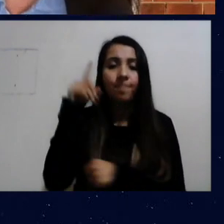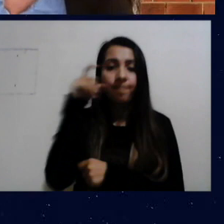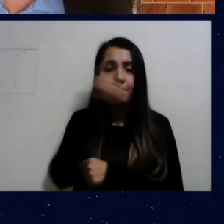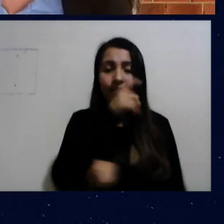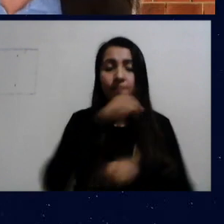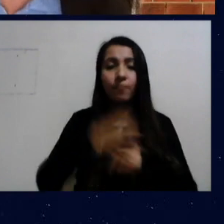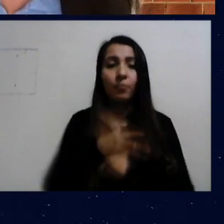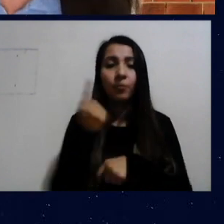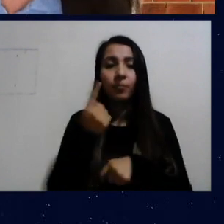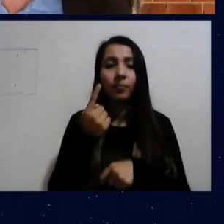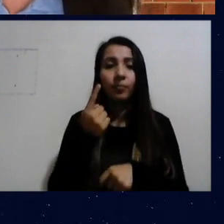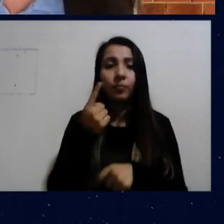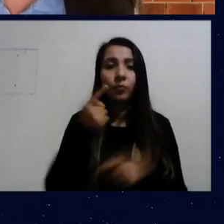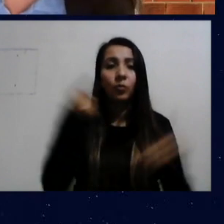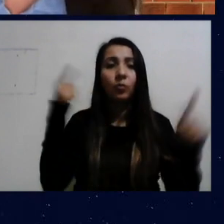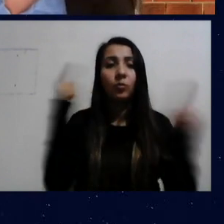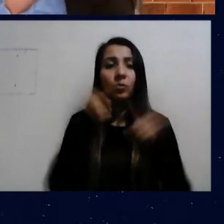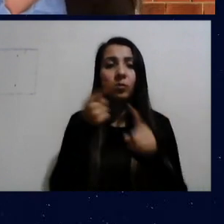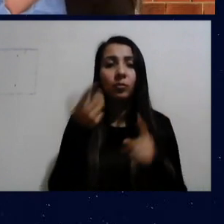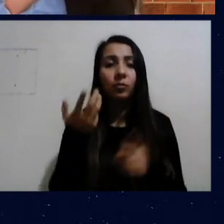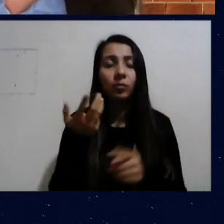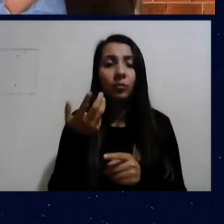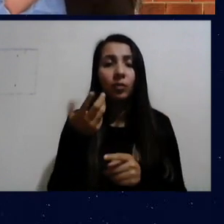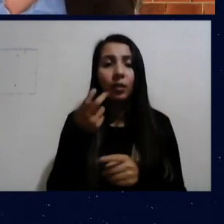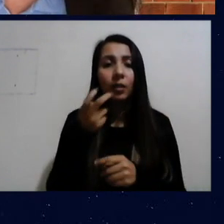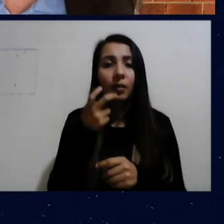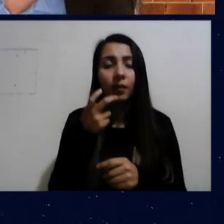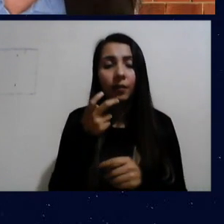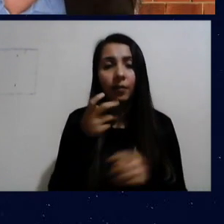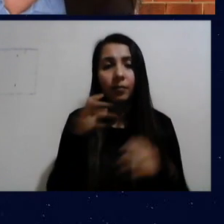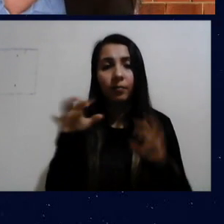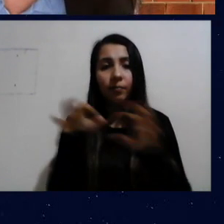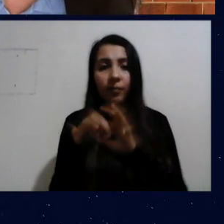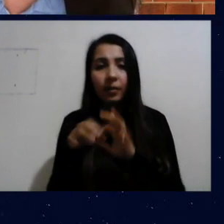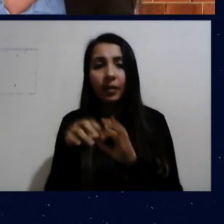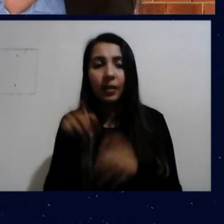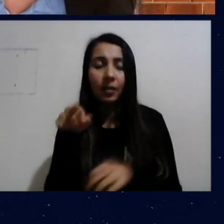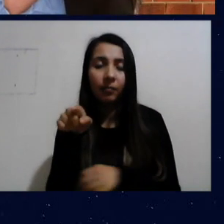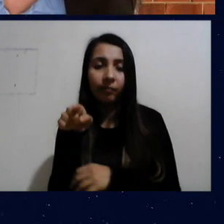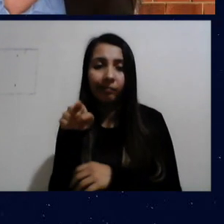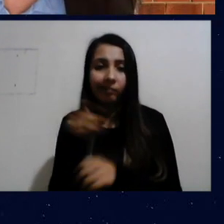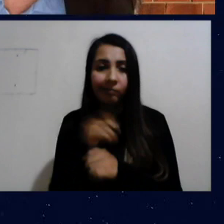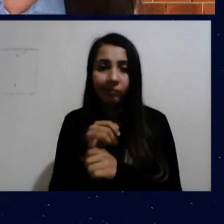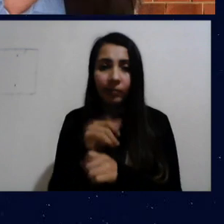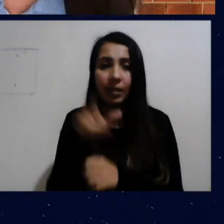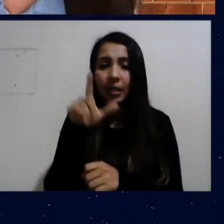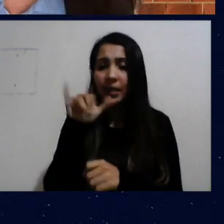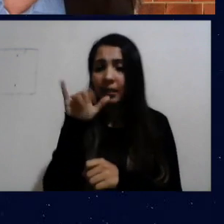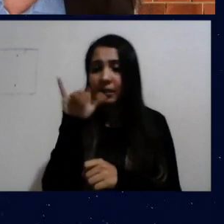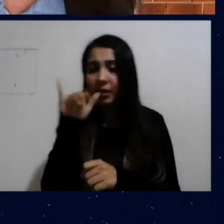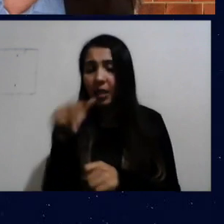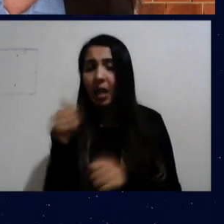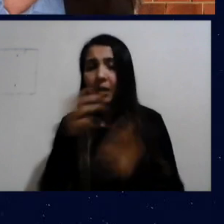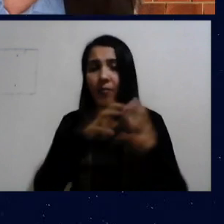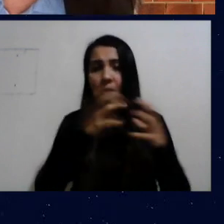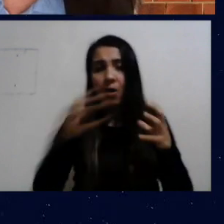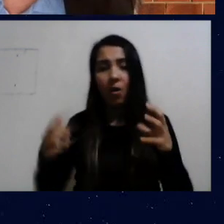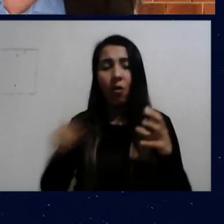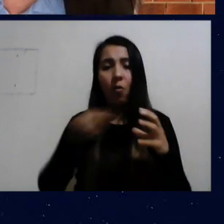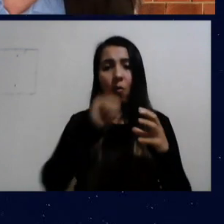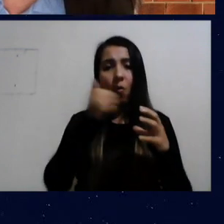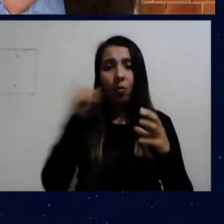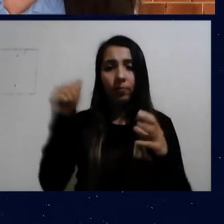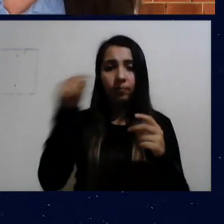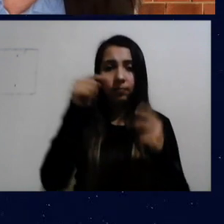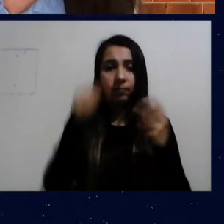Pero junto con la glicina hay otras moléculas, alcoholes, aminas. Hay un montón de moléculas que